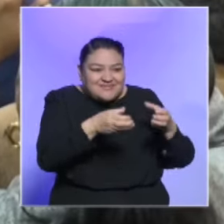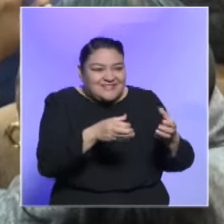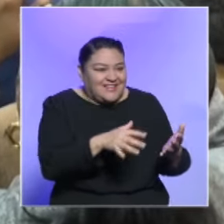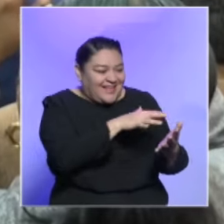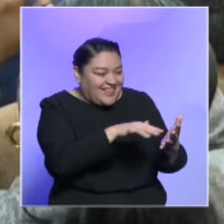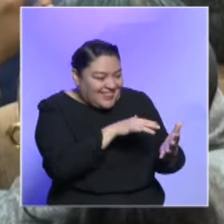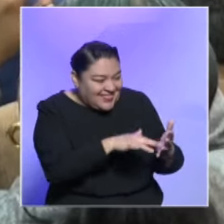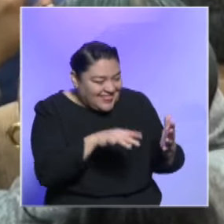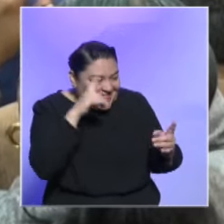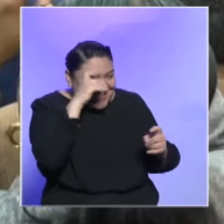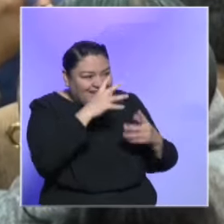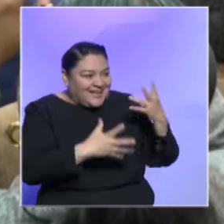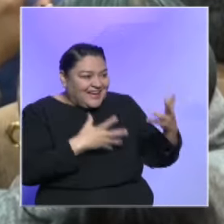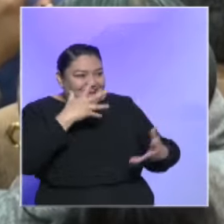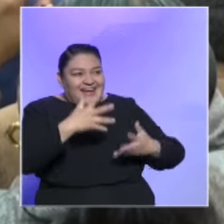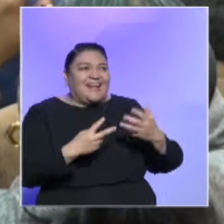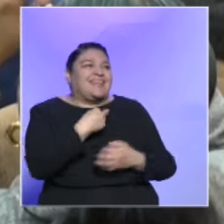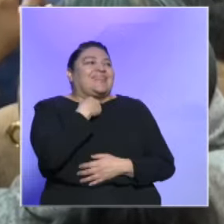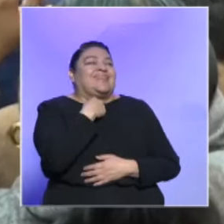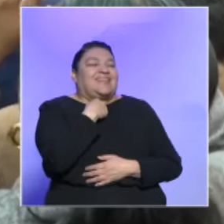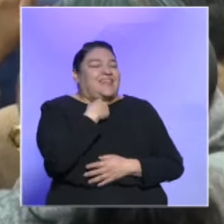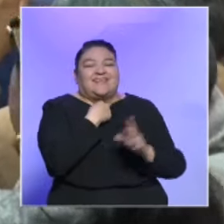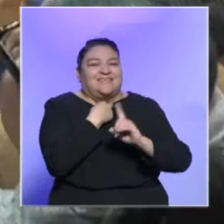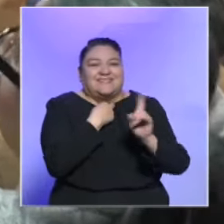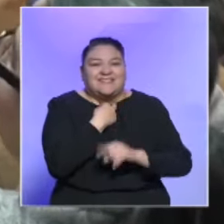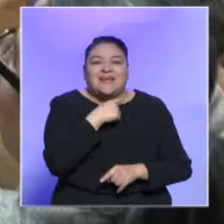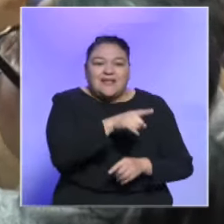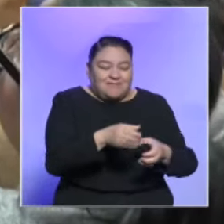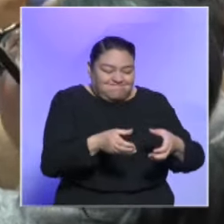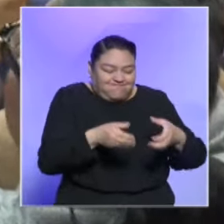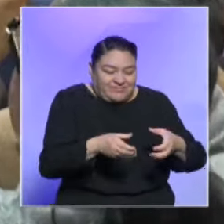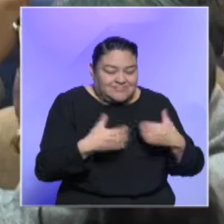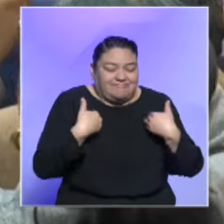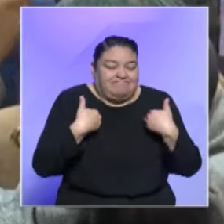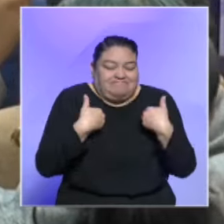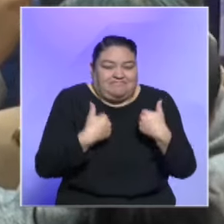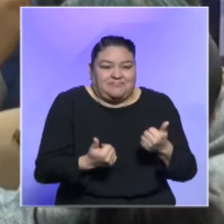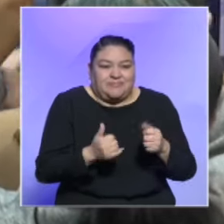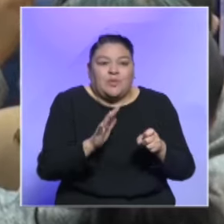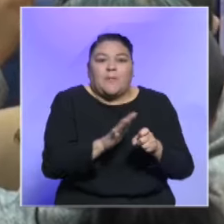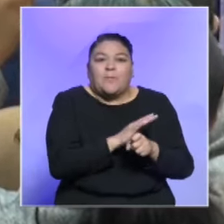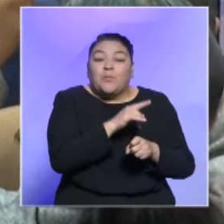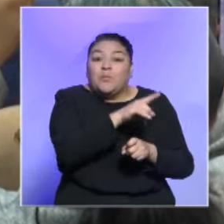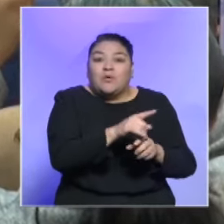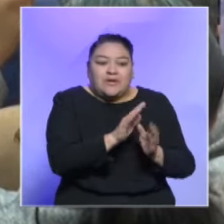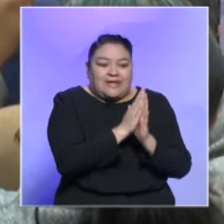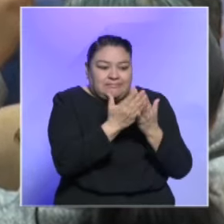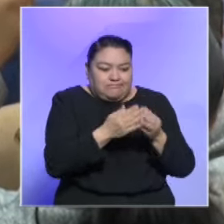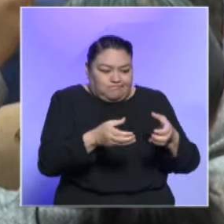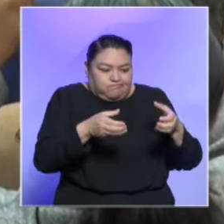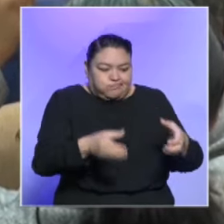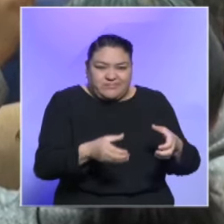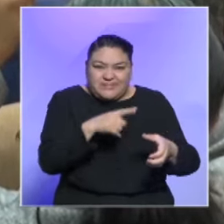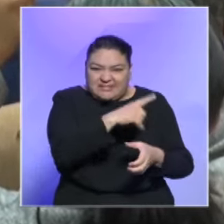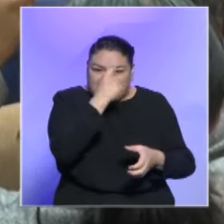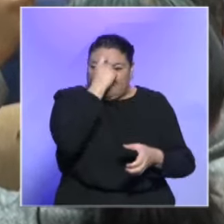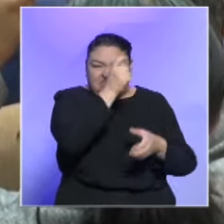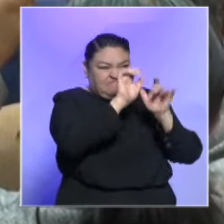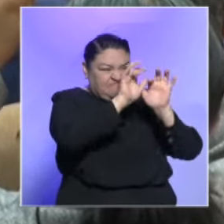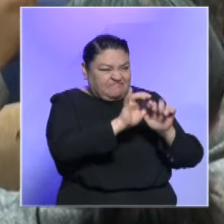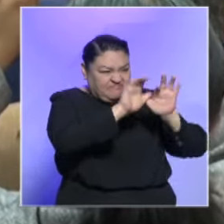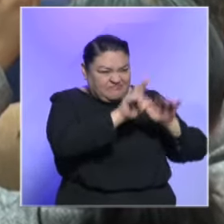lo voy a alcanzar a leer. Pero luego entendí por qué es tan grande. Porque es de esas pocas obras que se hacen hoy en día